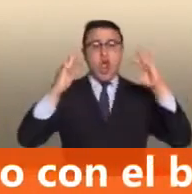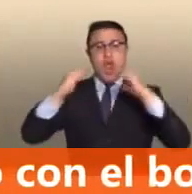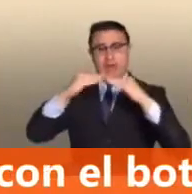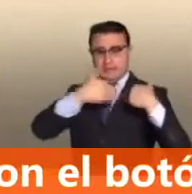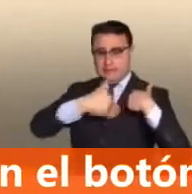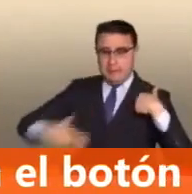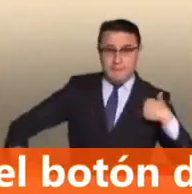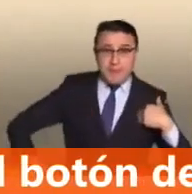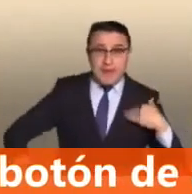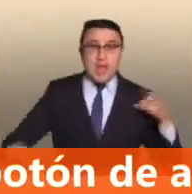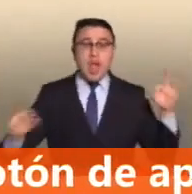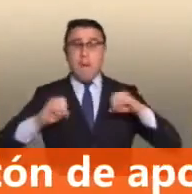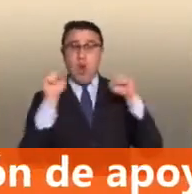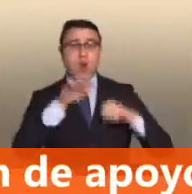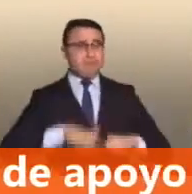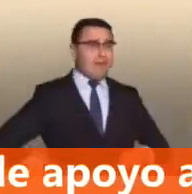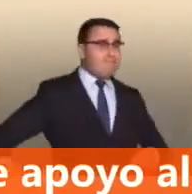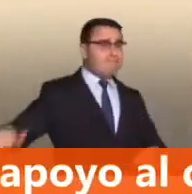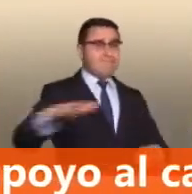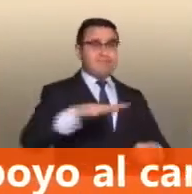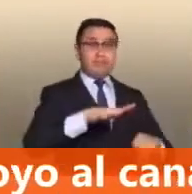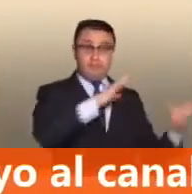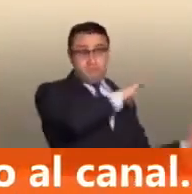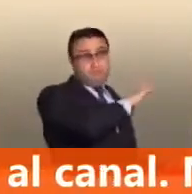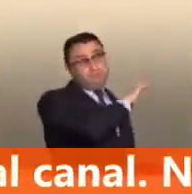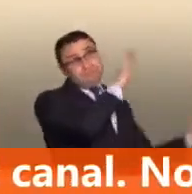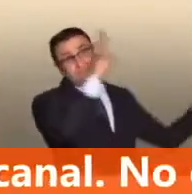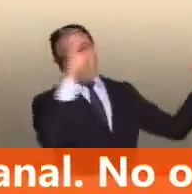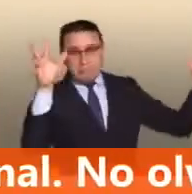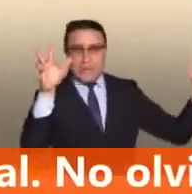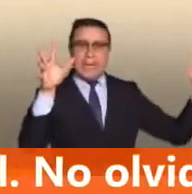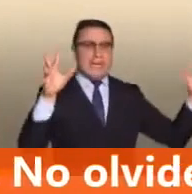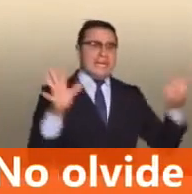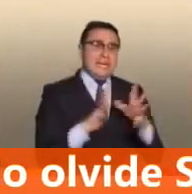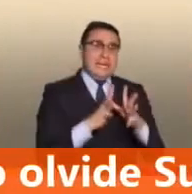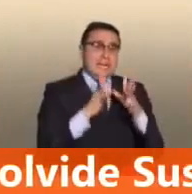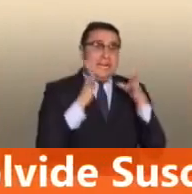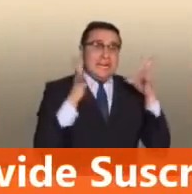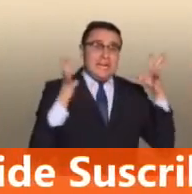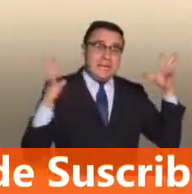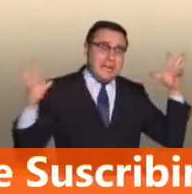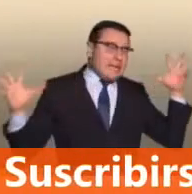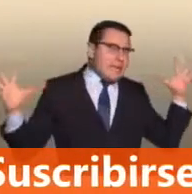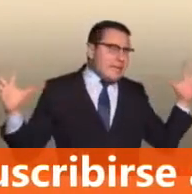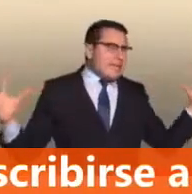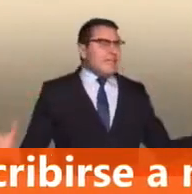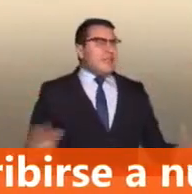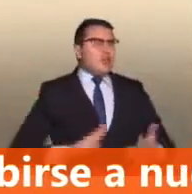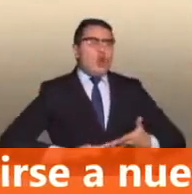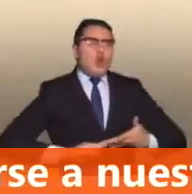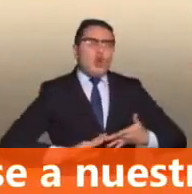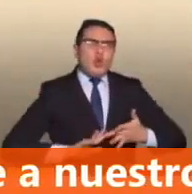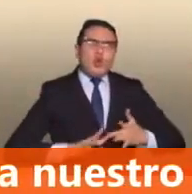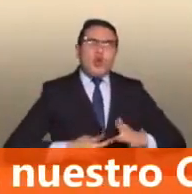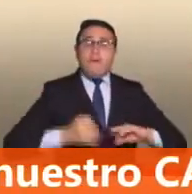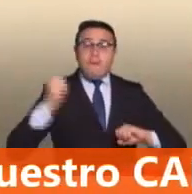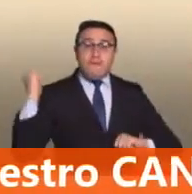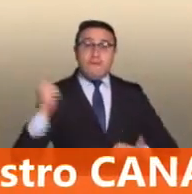ciudad de Bogotá. Sería tan inmenso que nos agobiaría a todos, nos aplastaría.